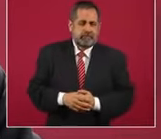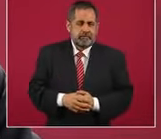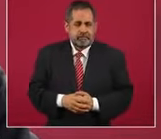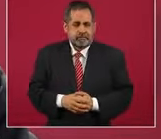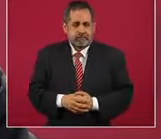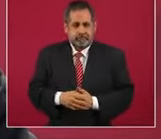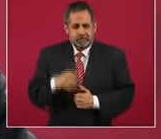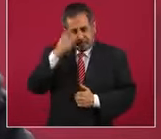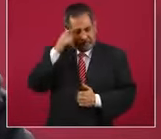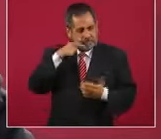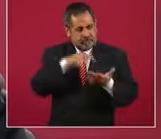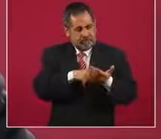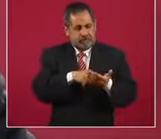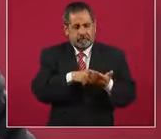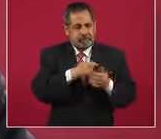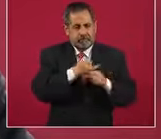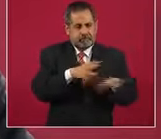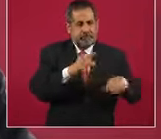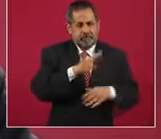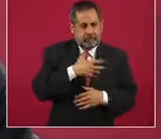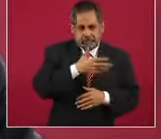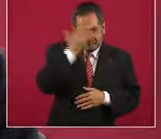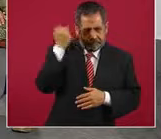Yo creo que están desinformados.